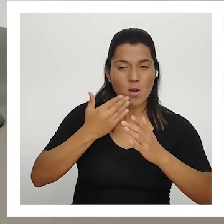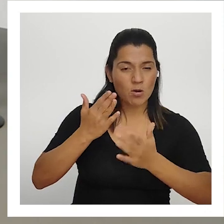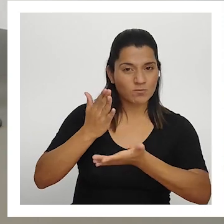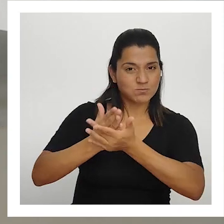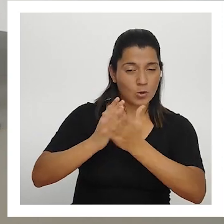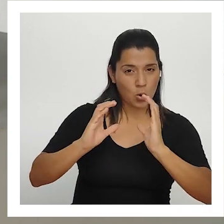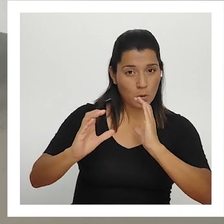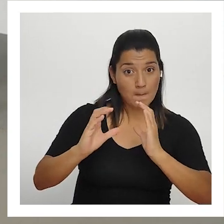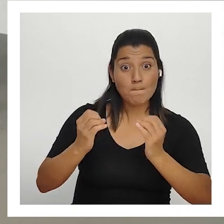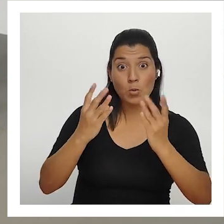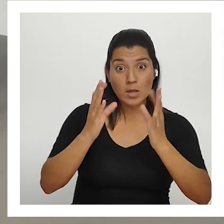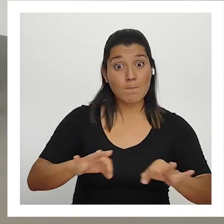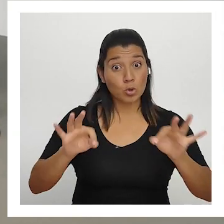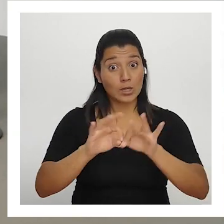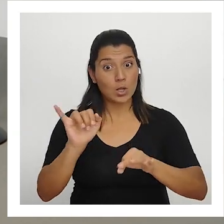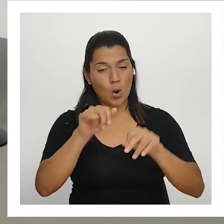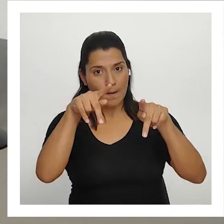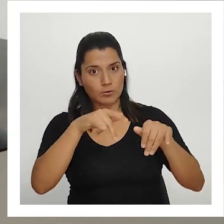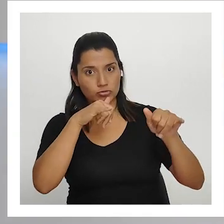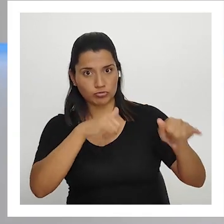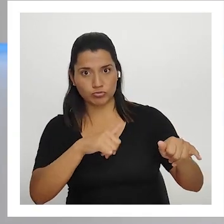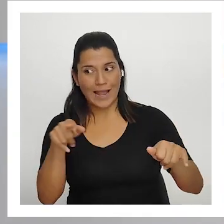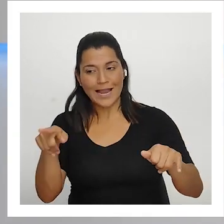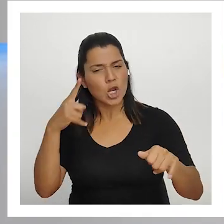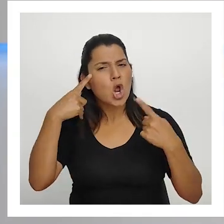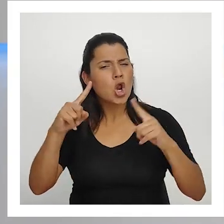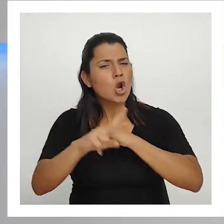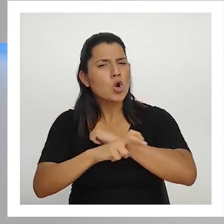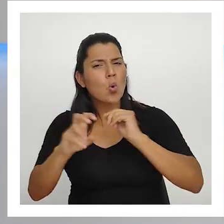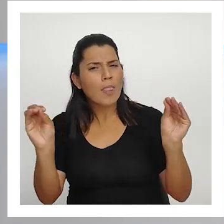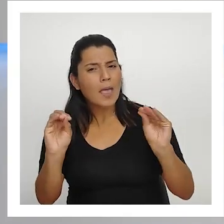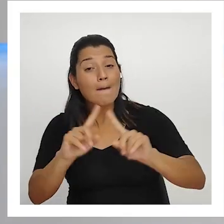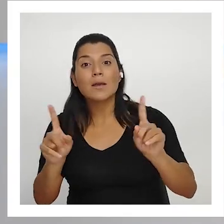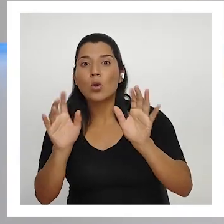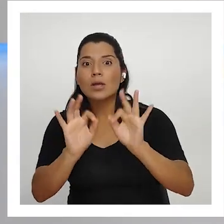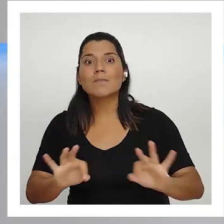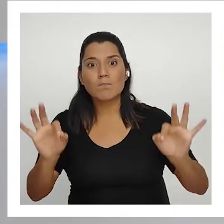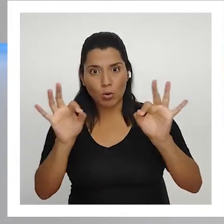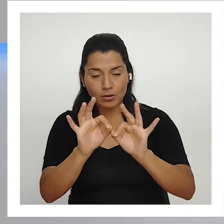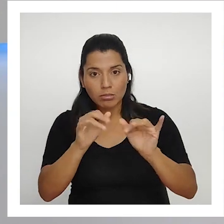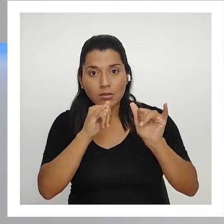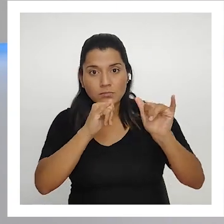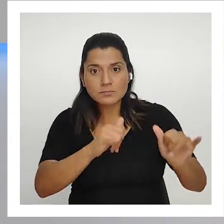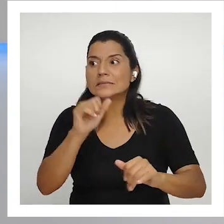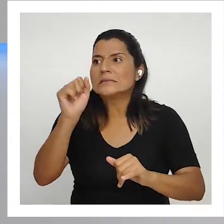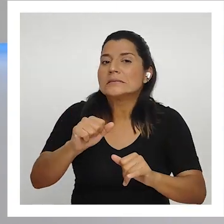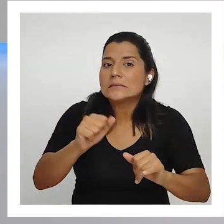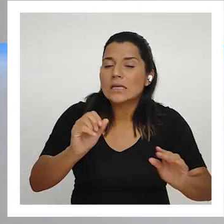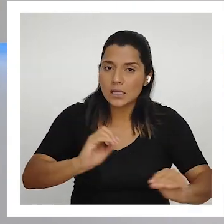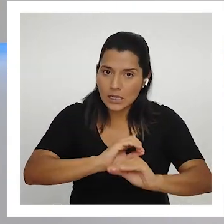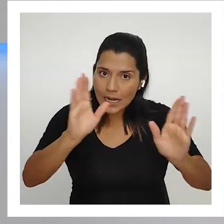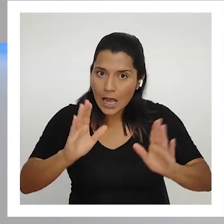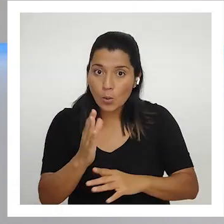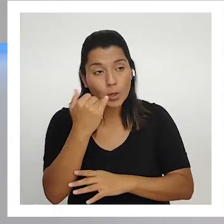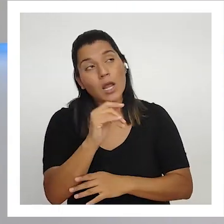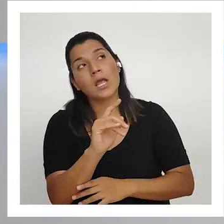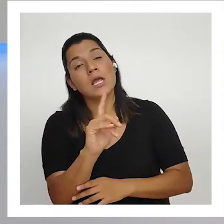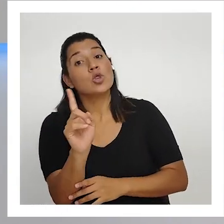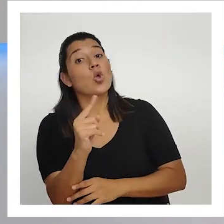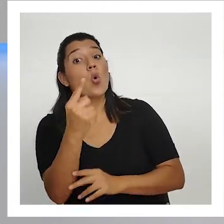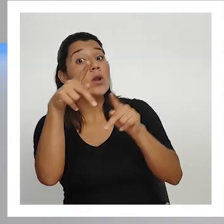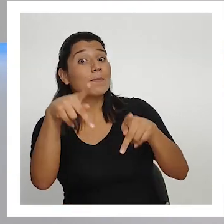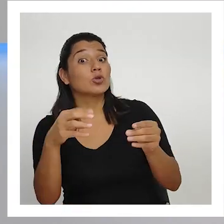específico, y que entonces ellos supriman toda la información, eliminen toda la información que tienen. Importante lo que usted mencionaba, aunque no haya sido estafado